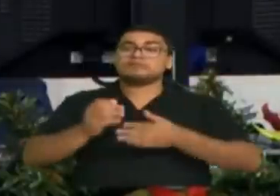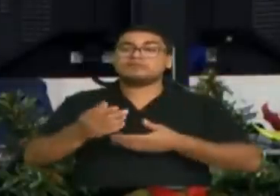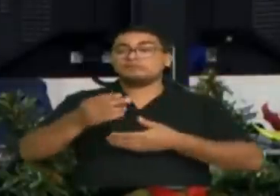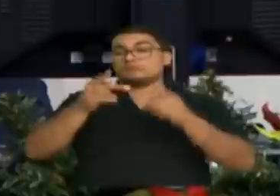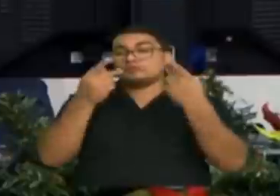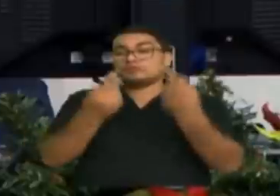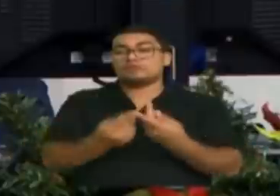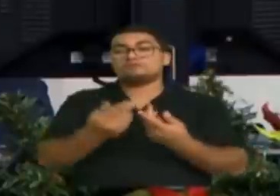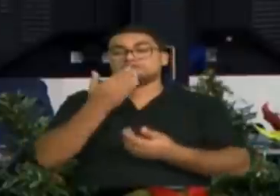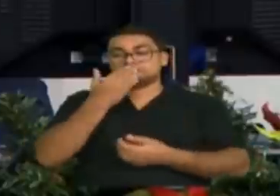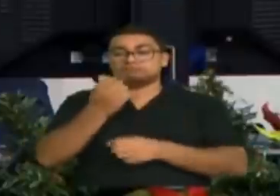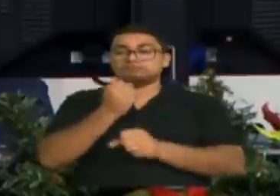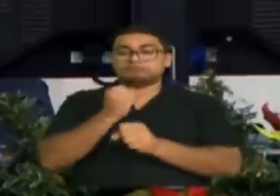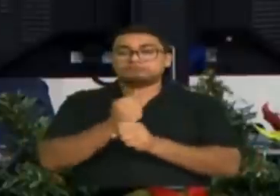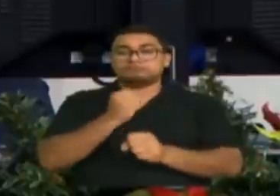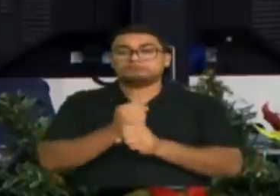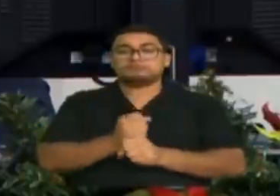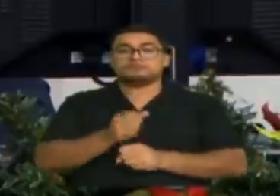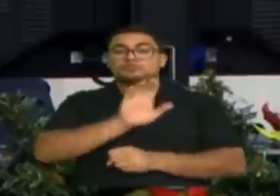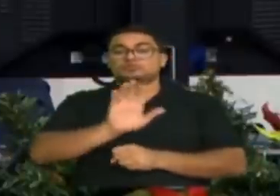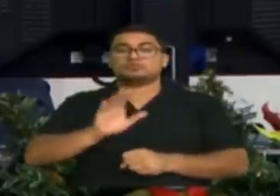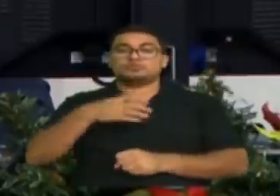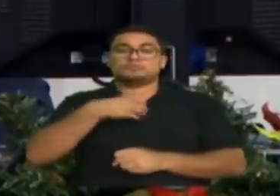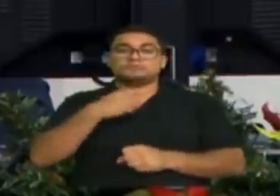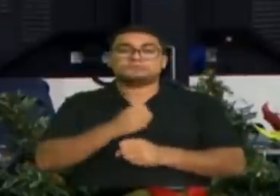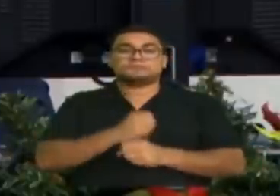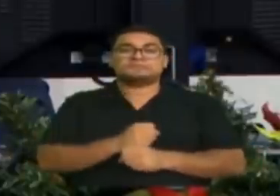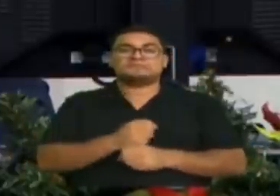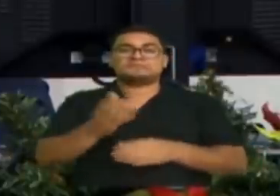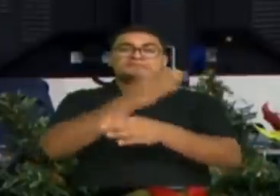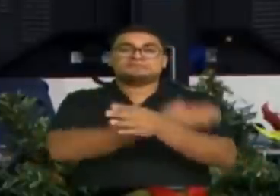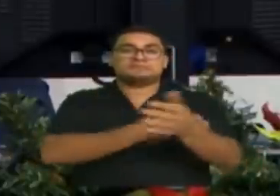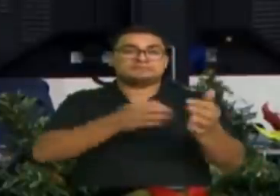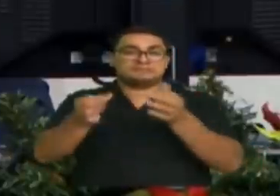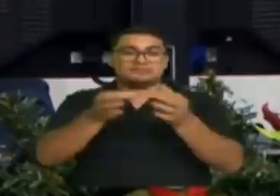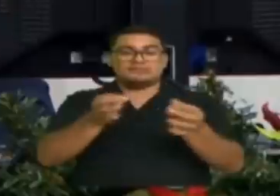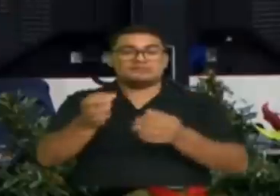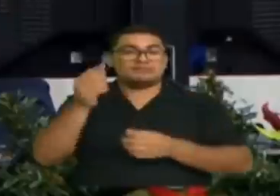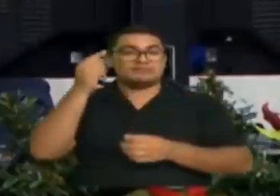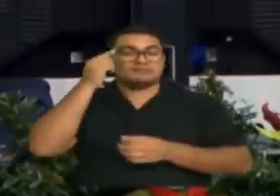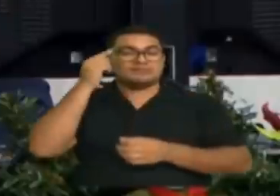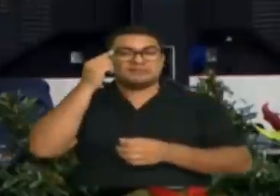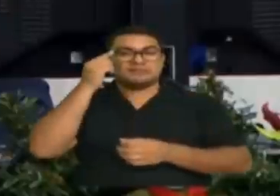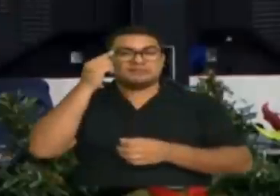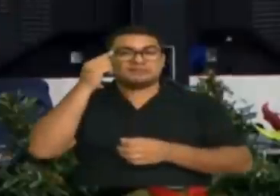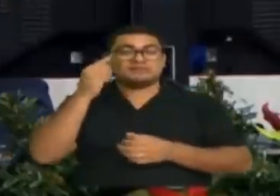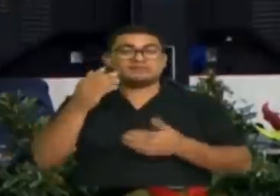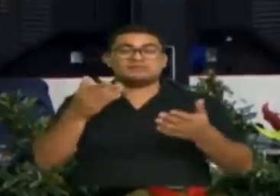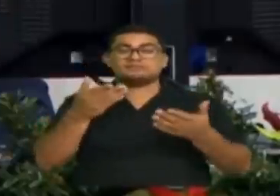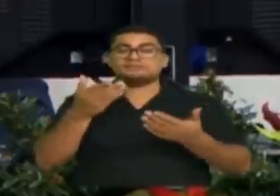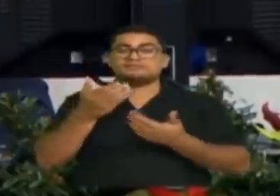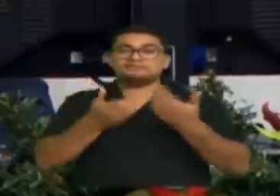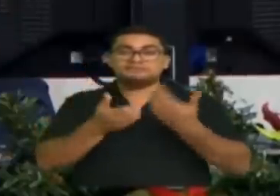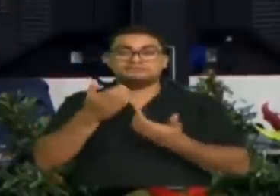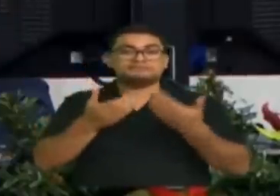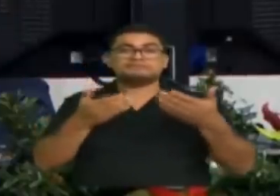el honesto y eficiente desempeño de sus funciones. Por todo lo anterior, consideramos que la